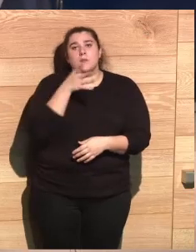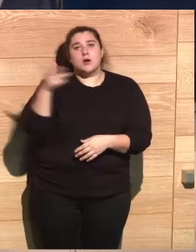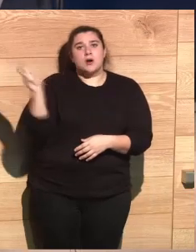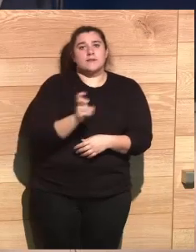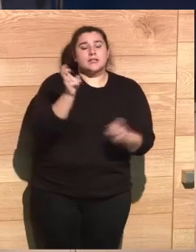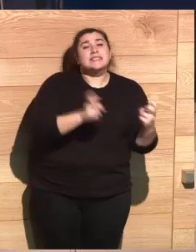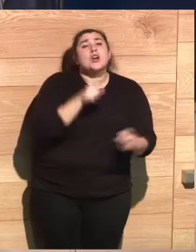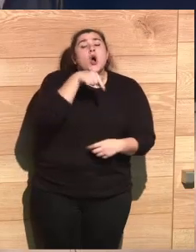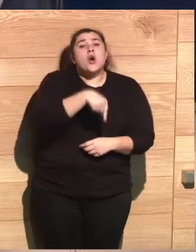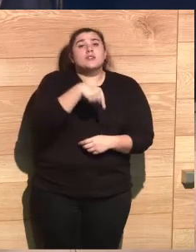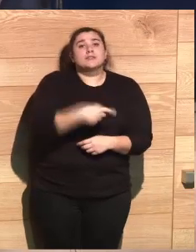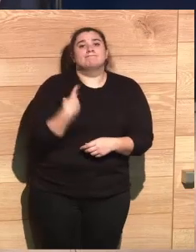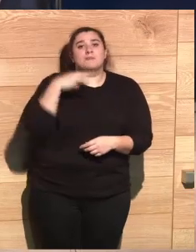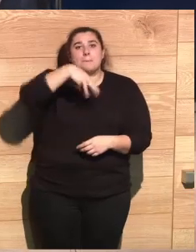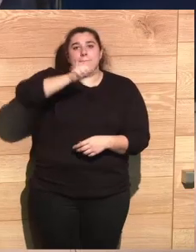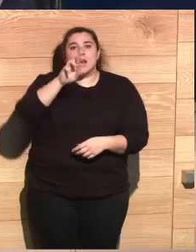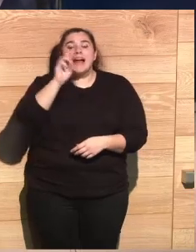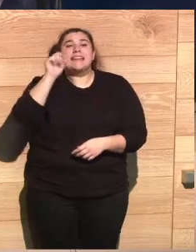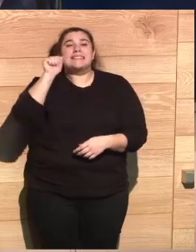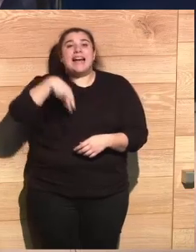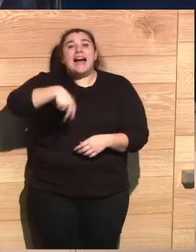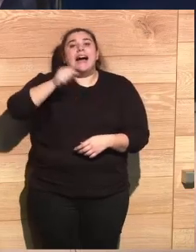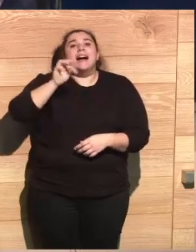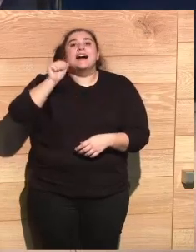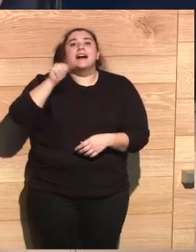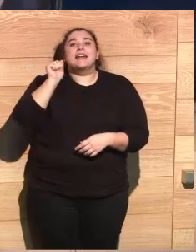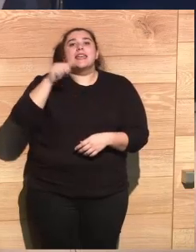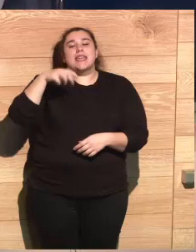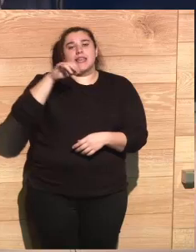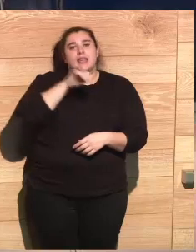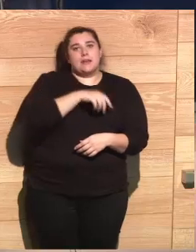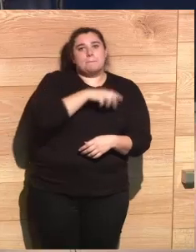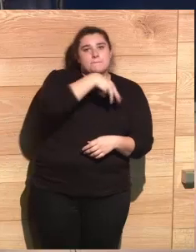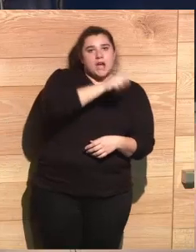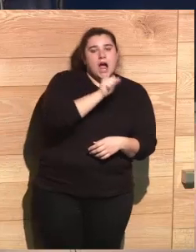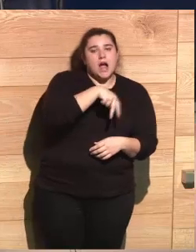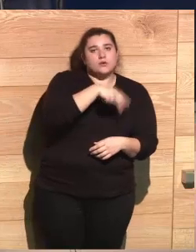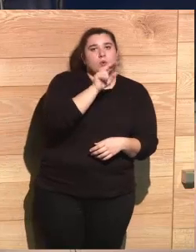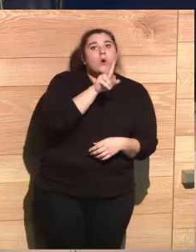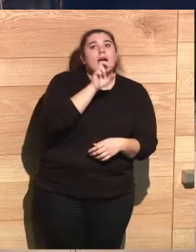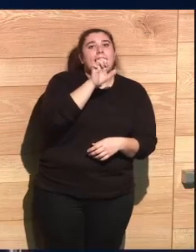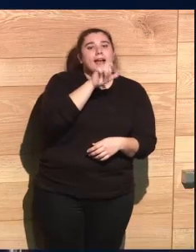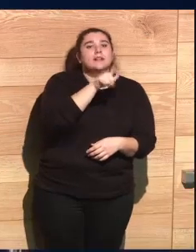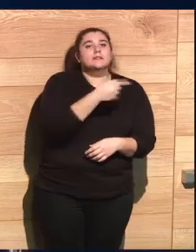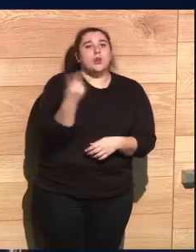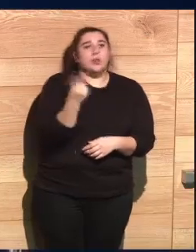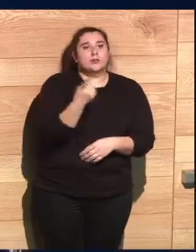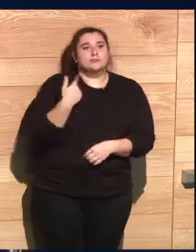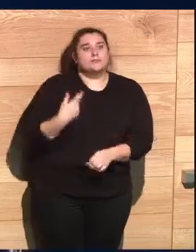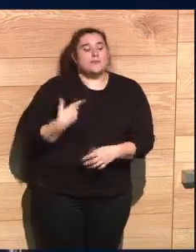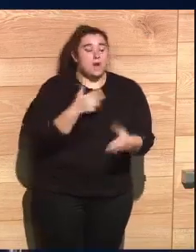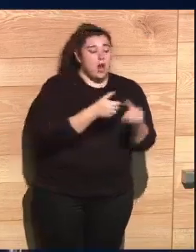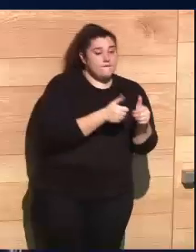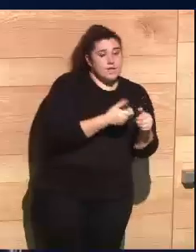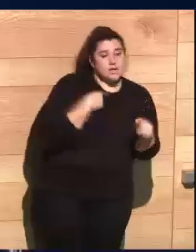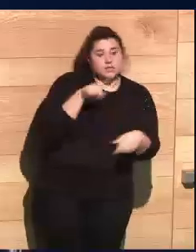Miguel Sicart. Agradeceros también a ambos que hayáis aceptado nuestra invitación y nos acompañéis a hablar de videojuegos y geopolítica,